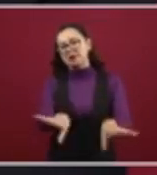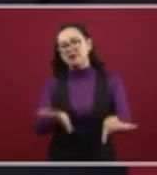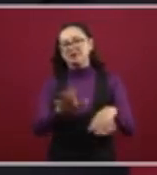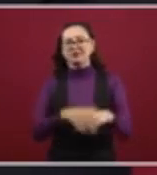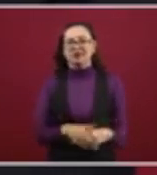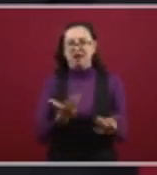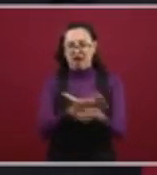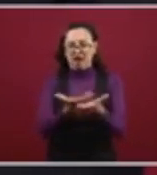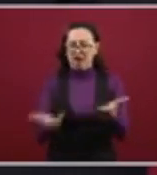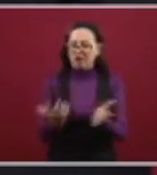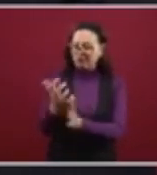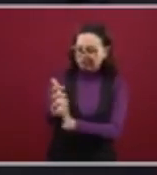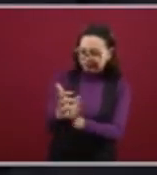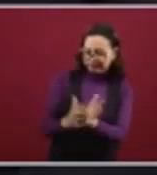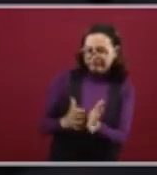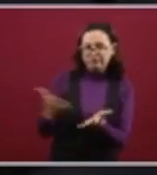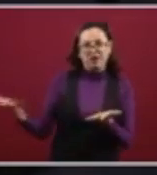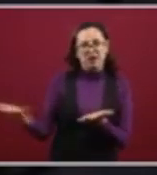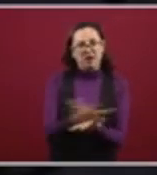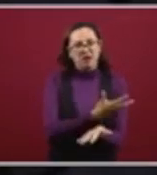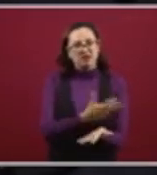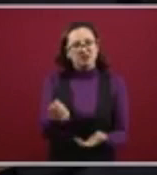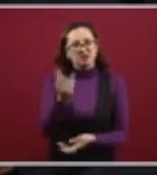casi 50 mil millones de pesos.